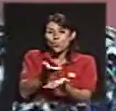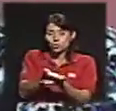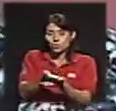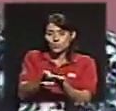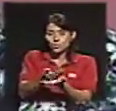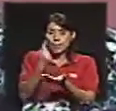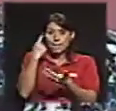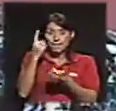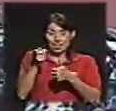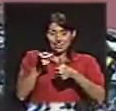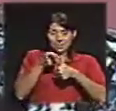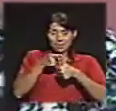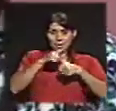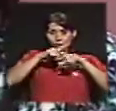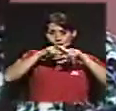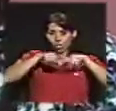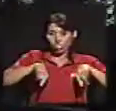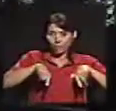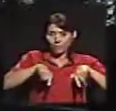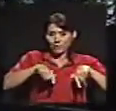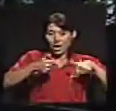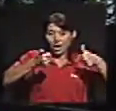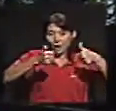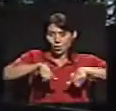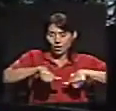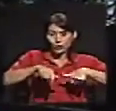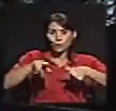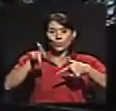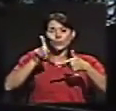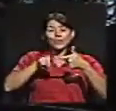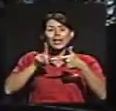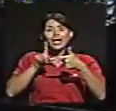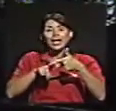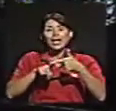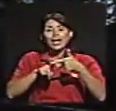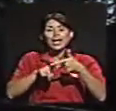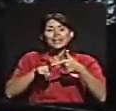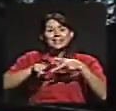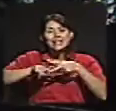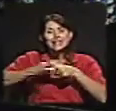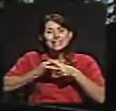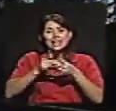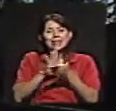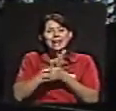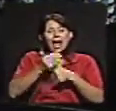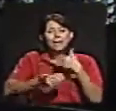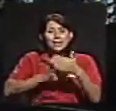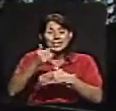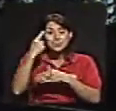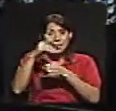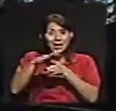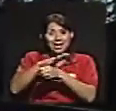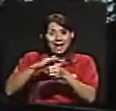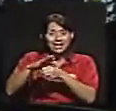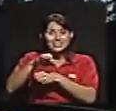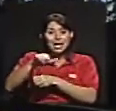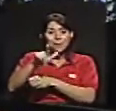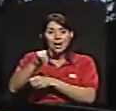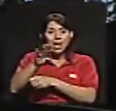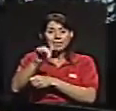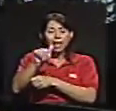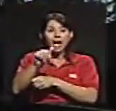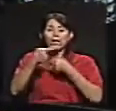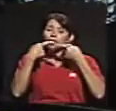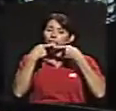además de declararlo nulo el acuerdo de la concesión, se inicien los trámites para declarar Isla Plata patrimonio natural del